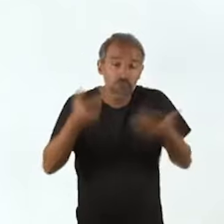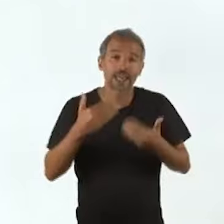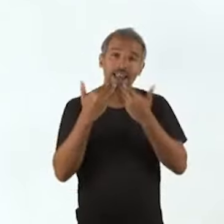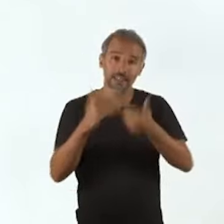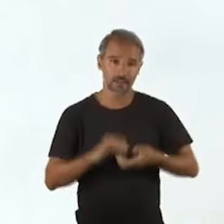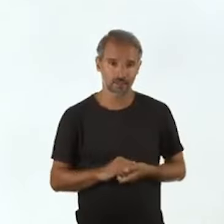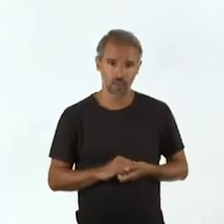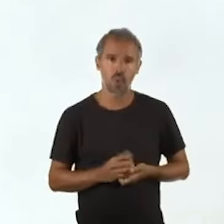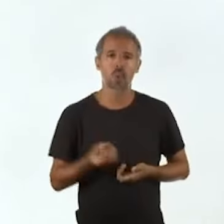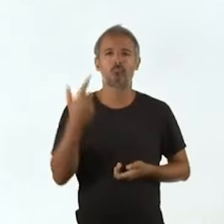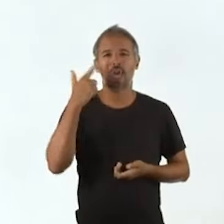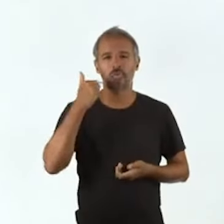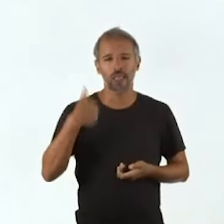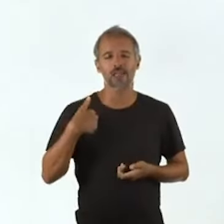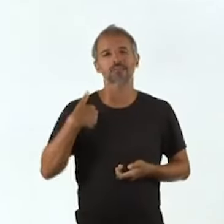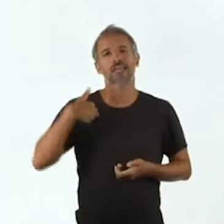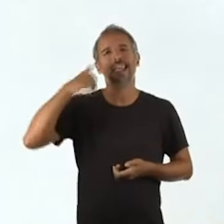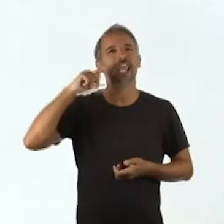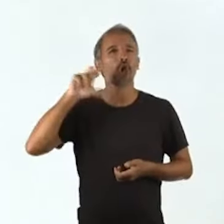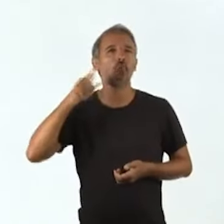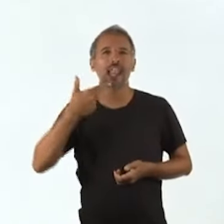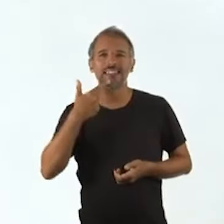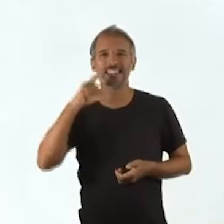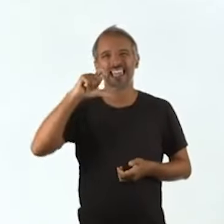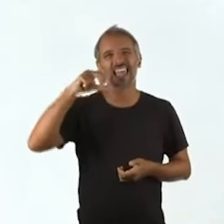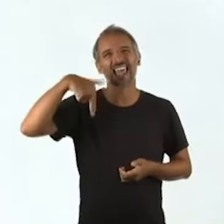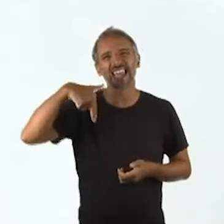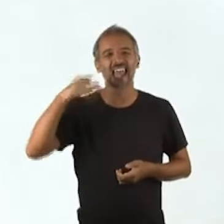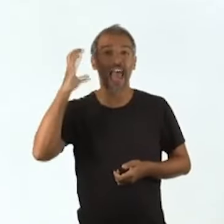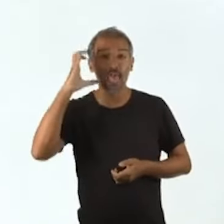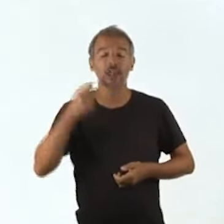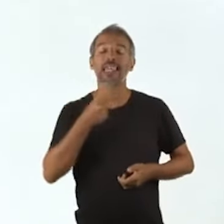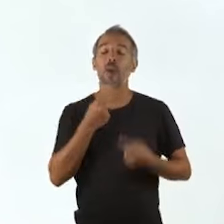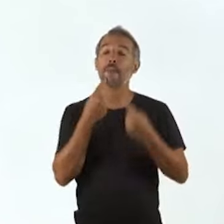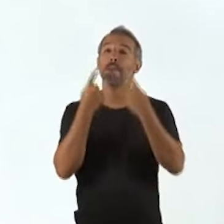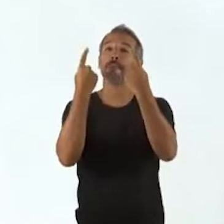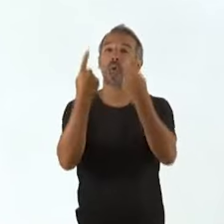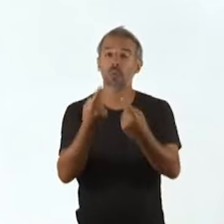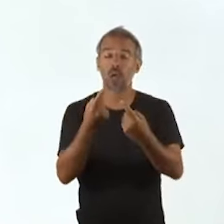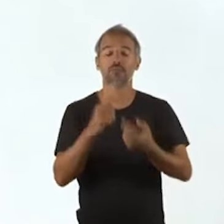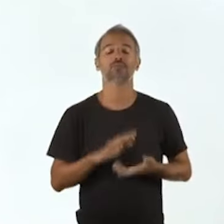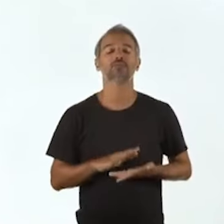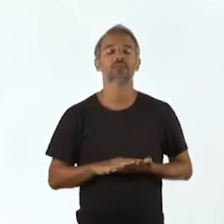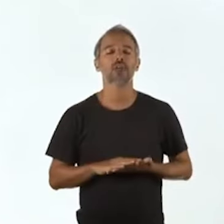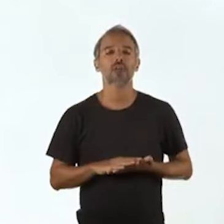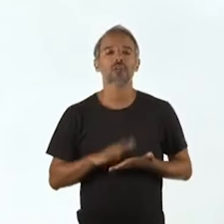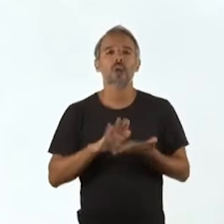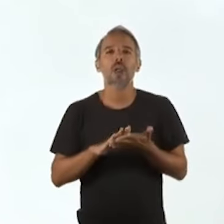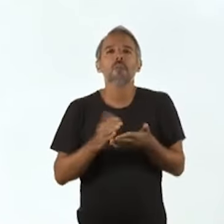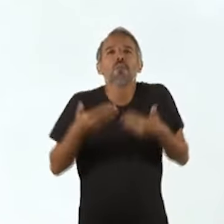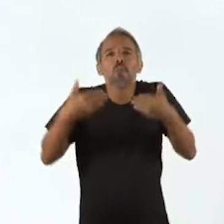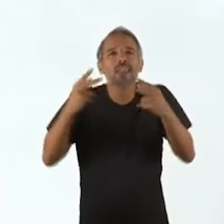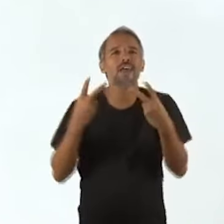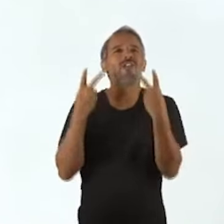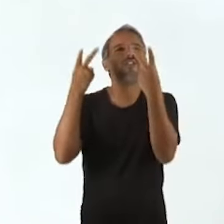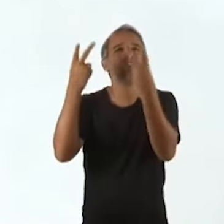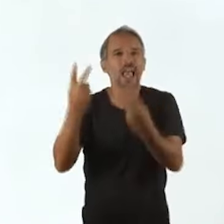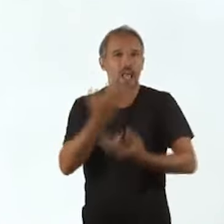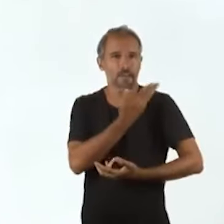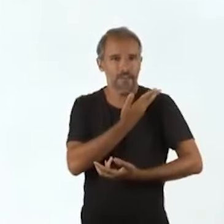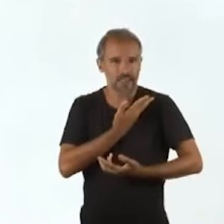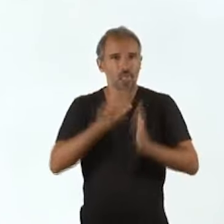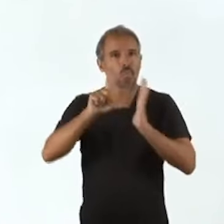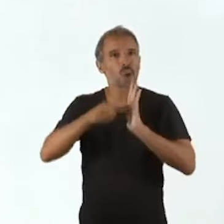Vocero Buenos días Nicolás Gallardo de CNN radio Le quiero preguntar acerca de posibles viajes del presidente en febrero